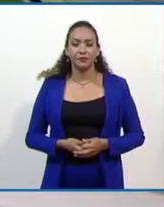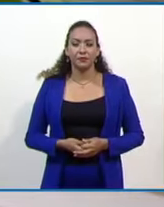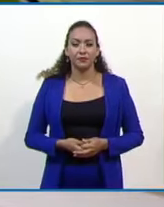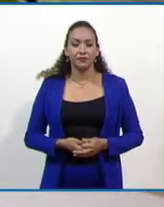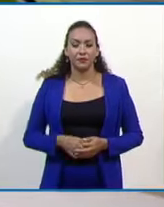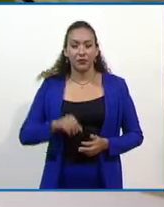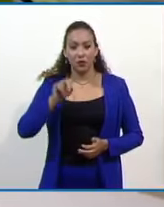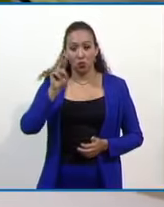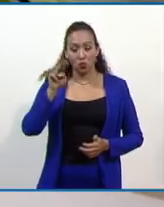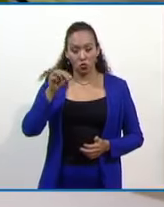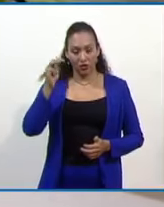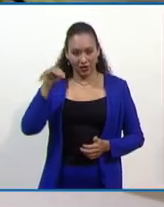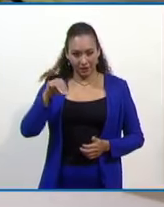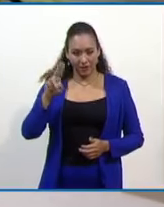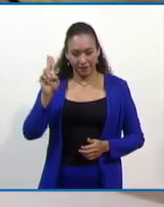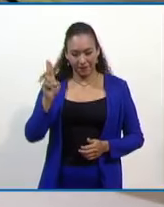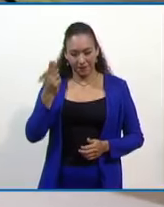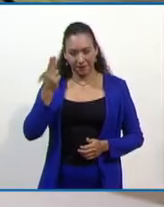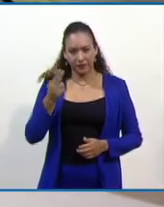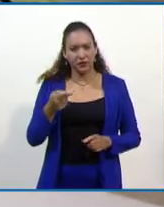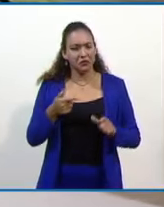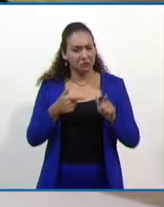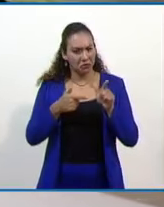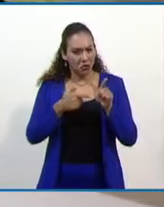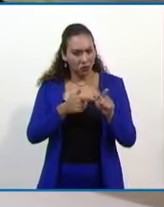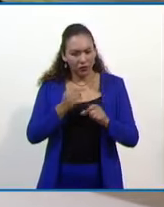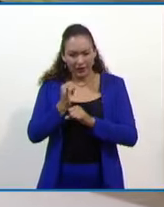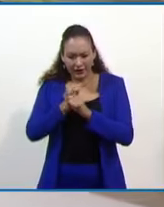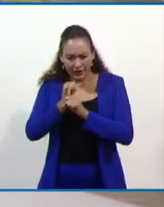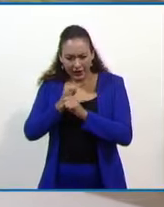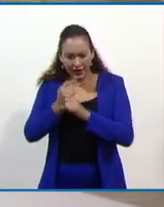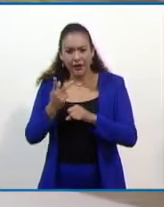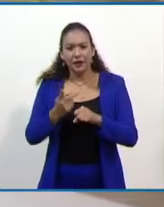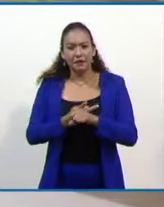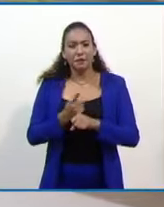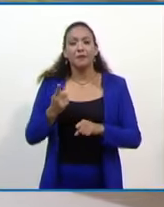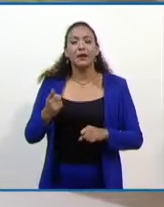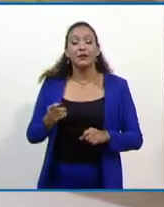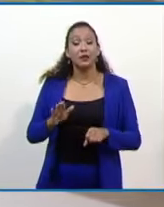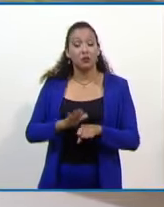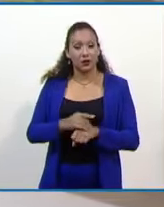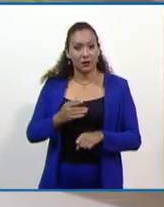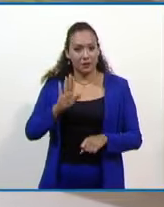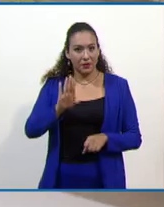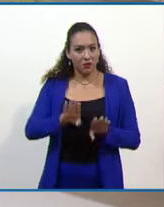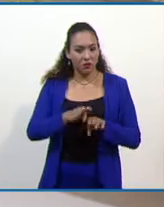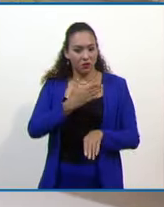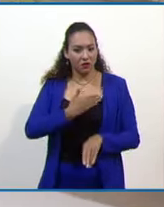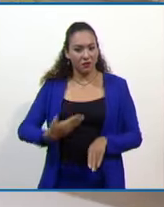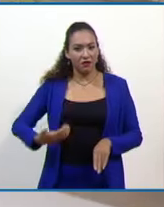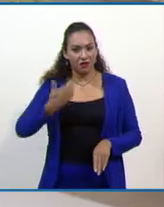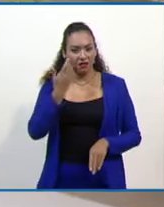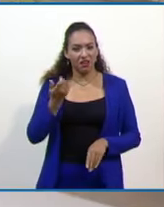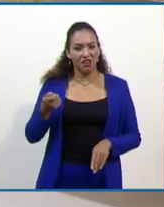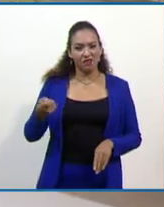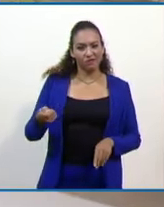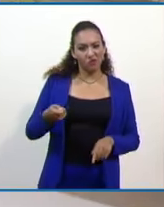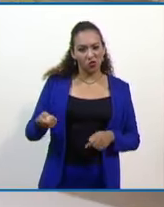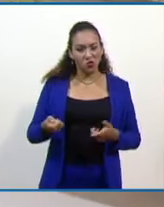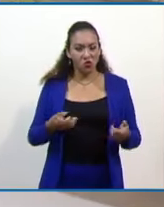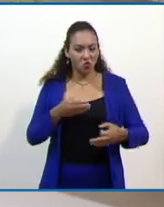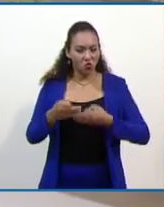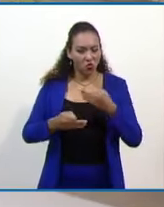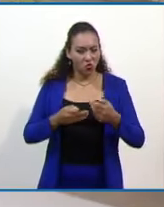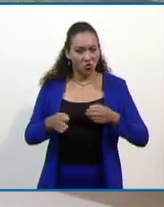La UNAM seguirá de cerca el proceso de reforma al Poder Judicial y el presidencialismo en nuestro país, aseguró el abogado general de la